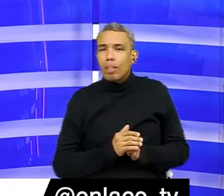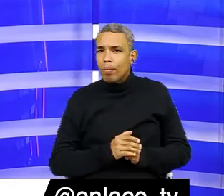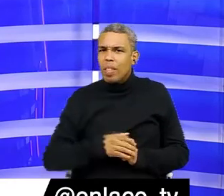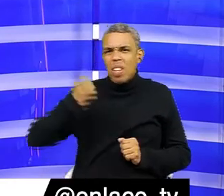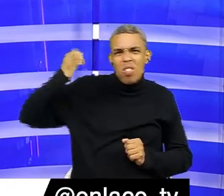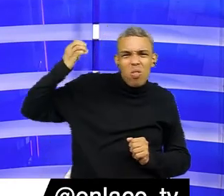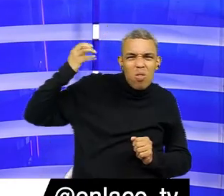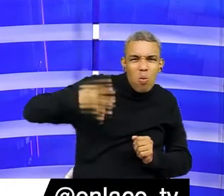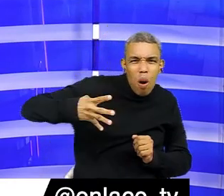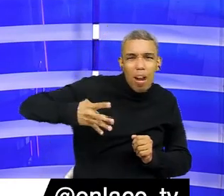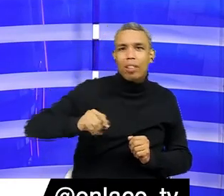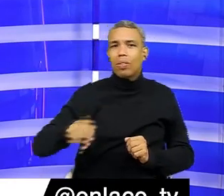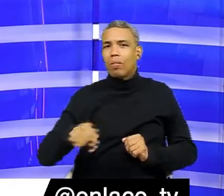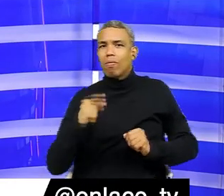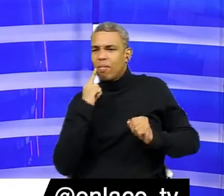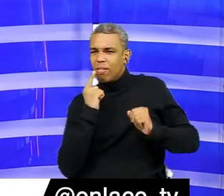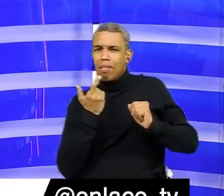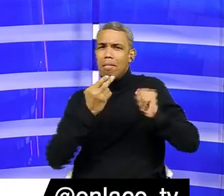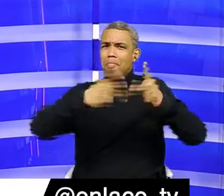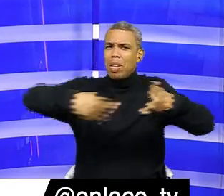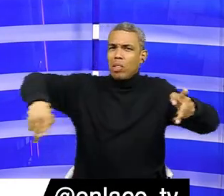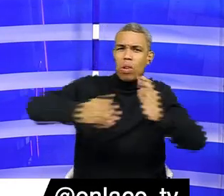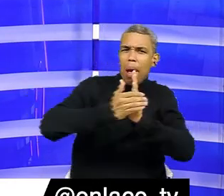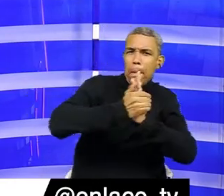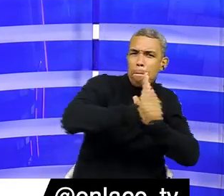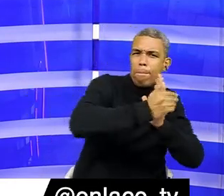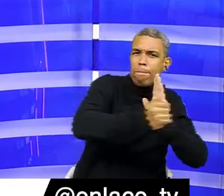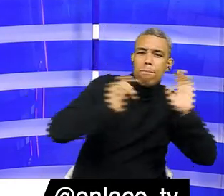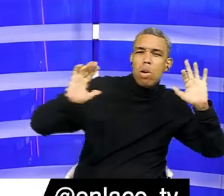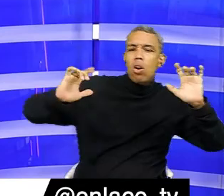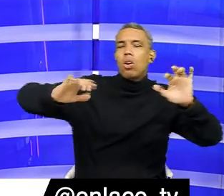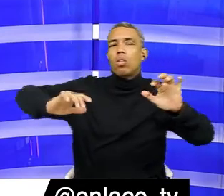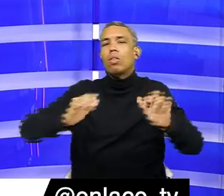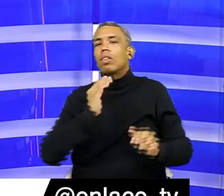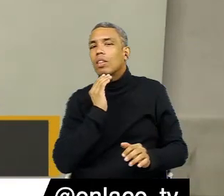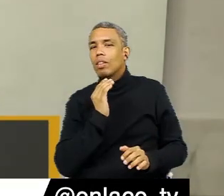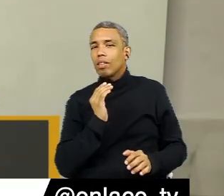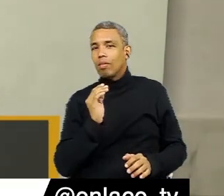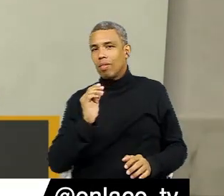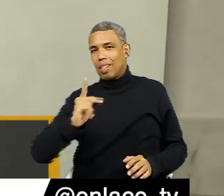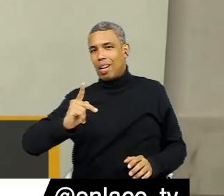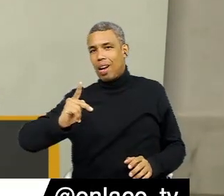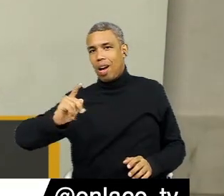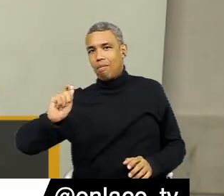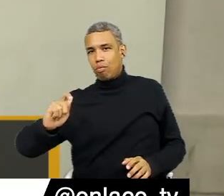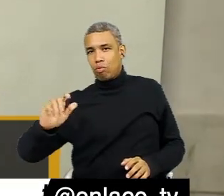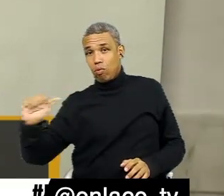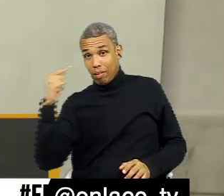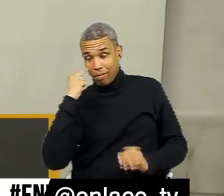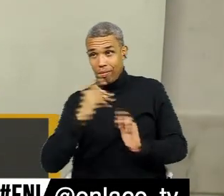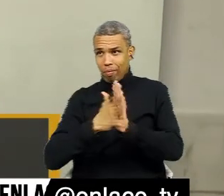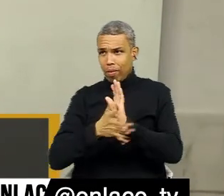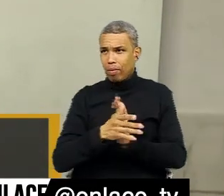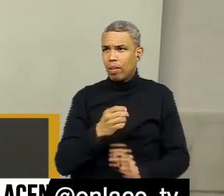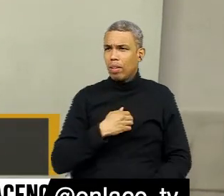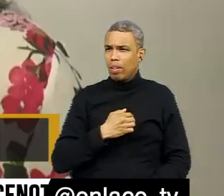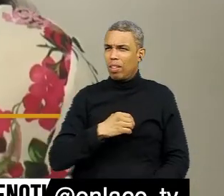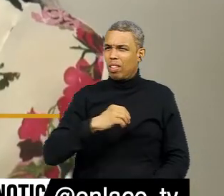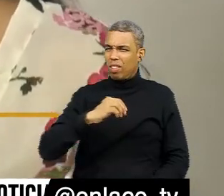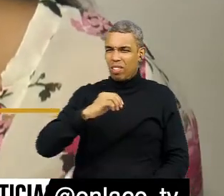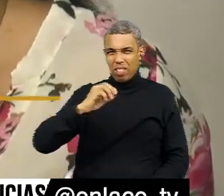Talentos. Este evento lo organiza la Academia K.UP. La Fundación Academia de Talentos K.UP